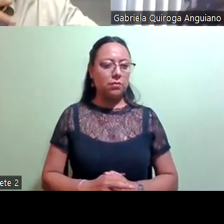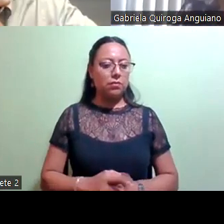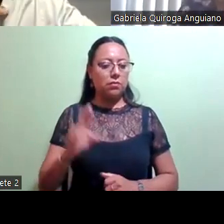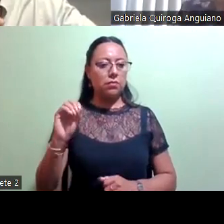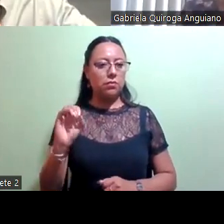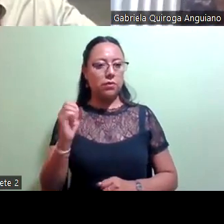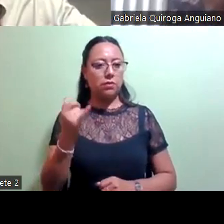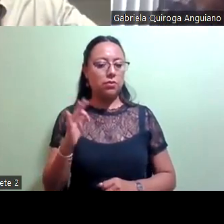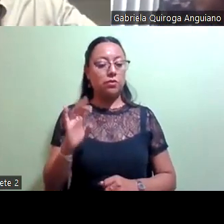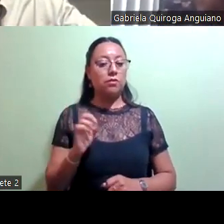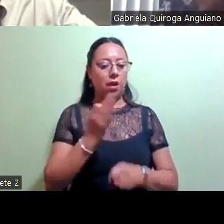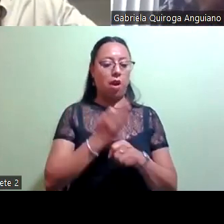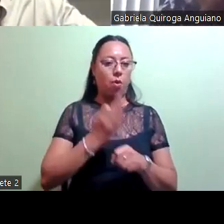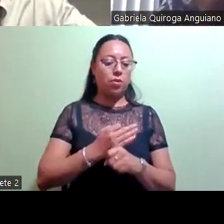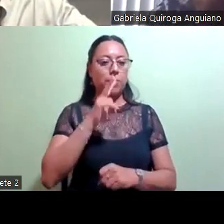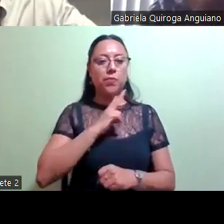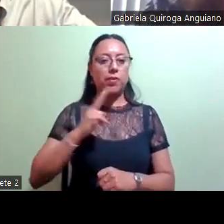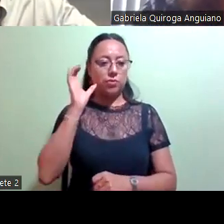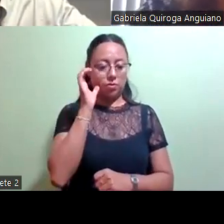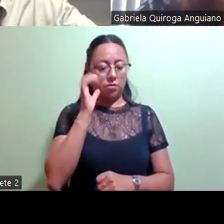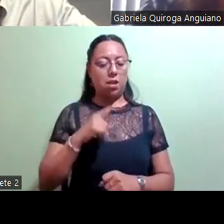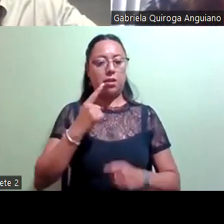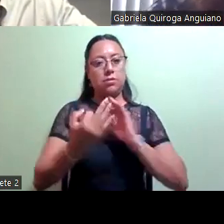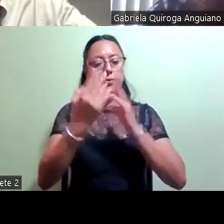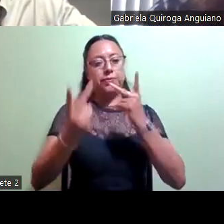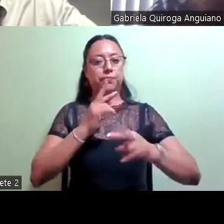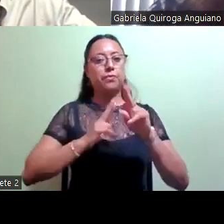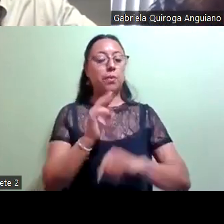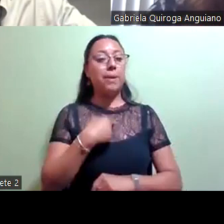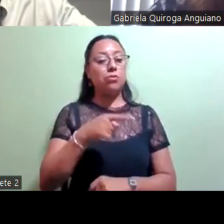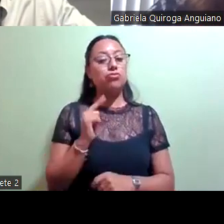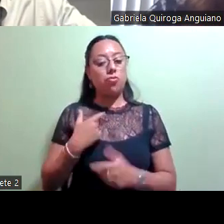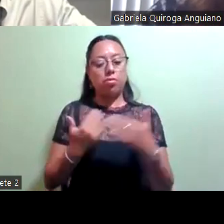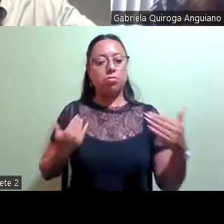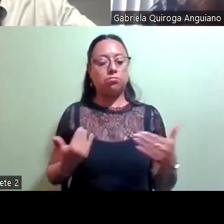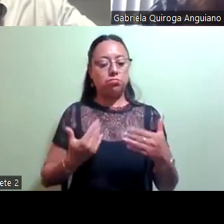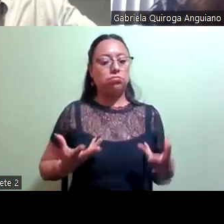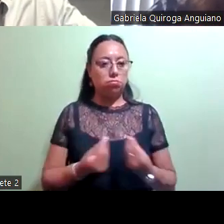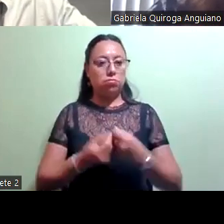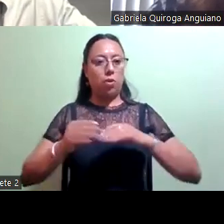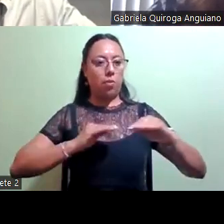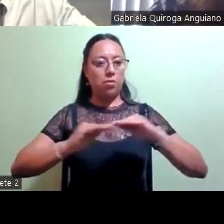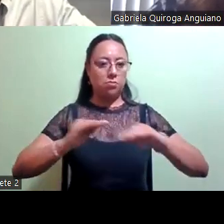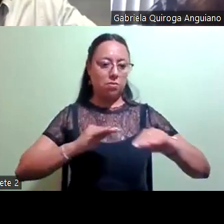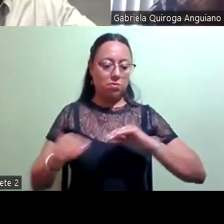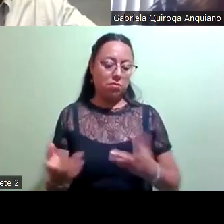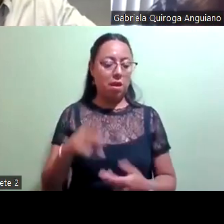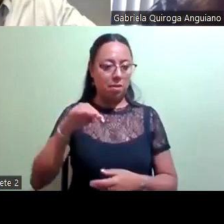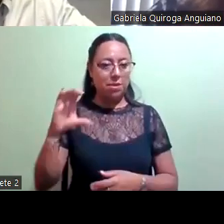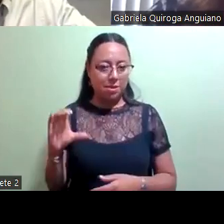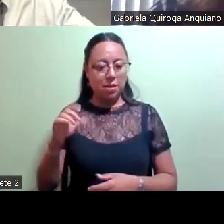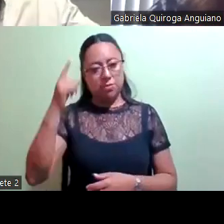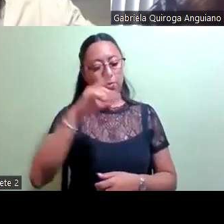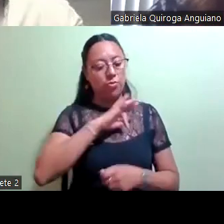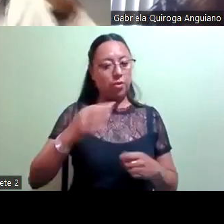Carranza en la comparecencia, pero yo estuve en las mesas iniciales que realizó Movimiento Ciudadano para el tema del desarrollo de este